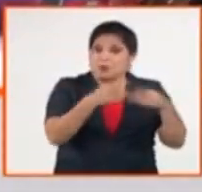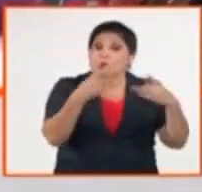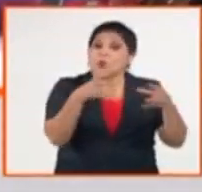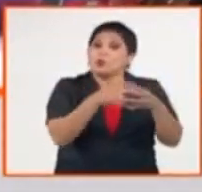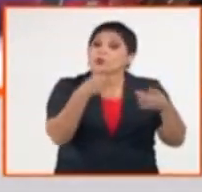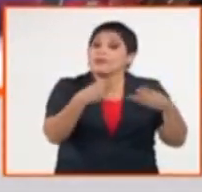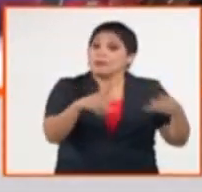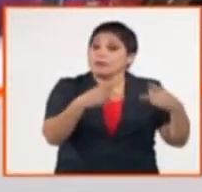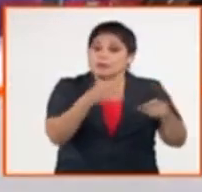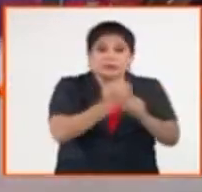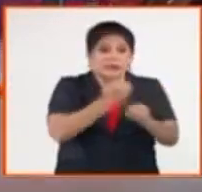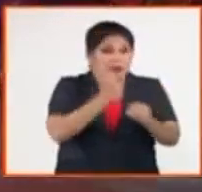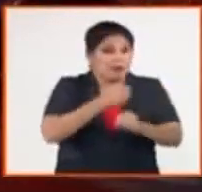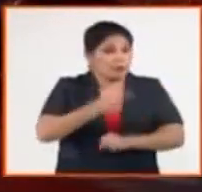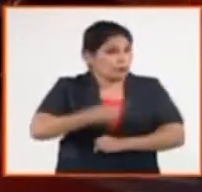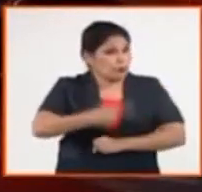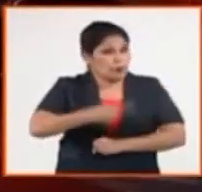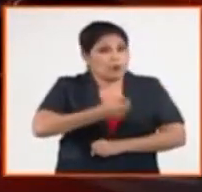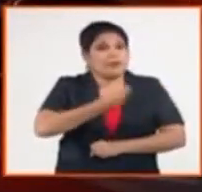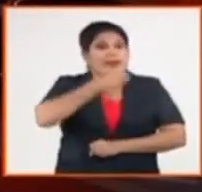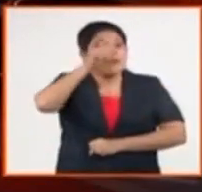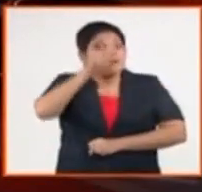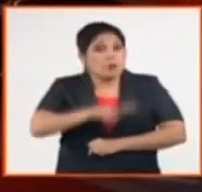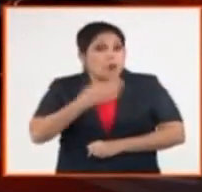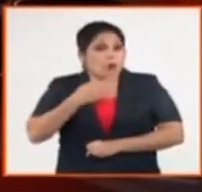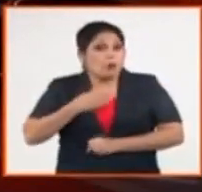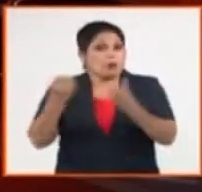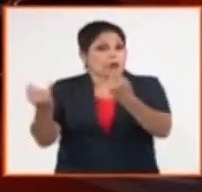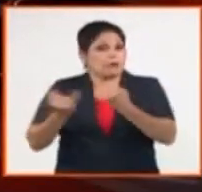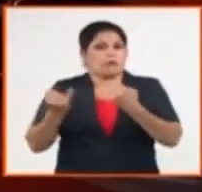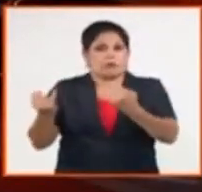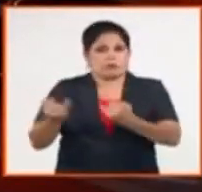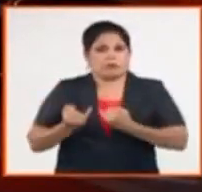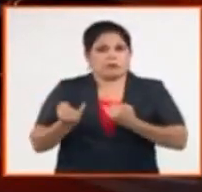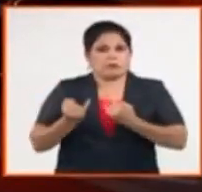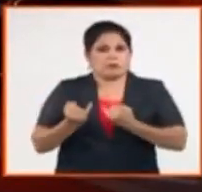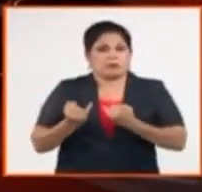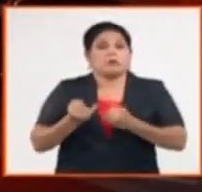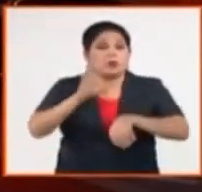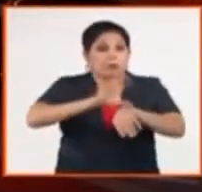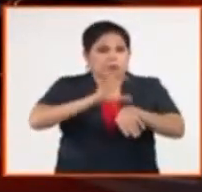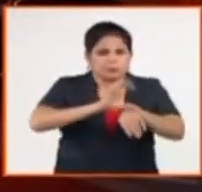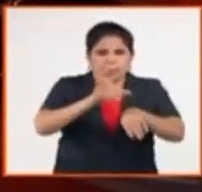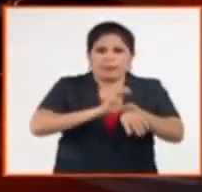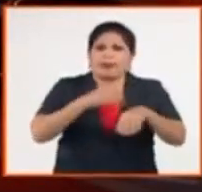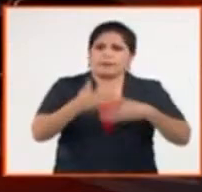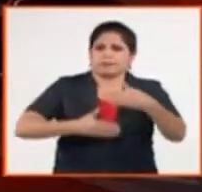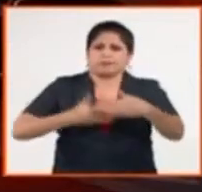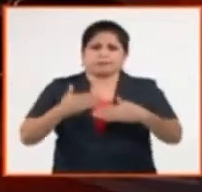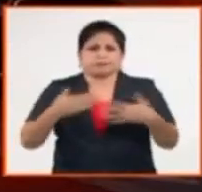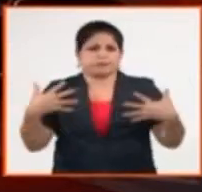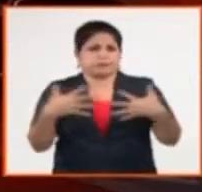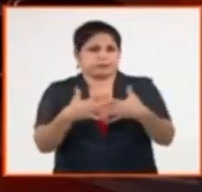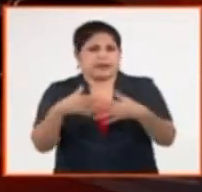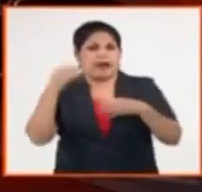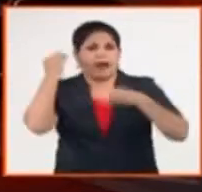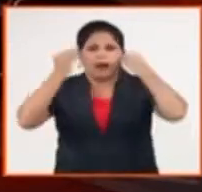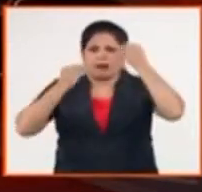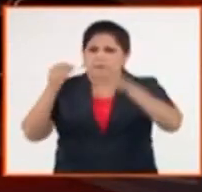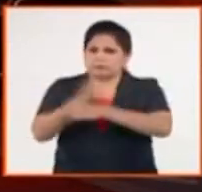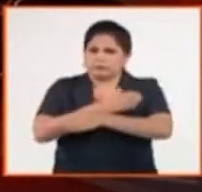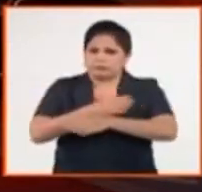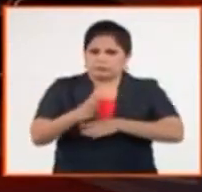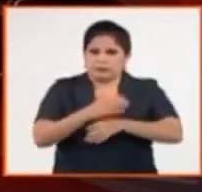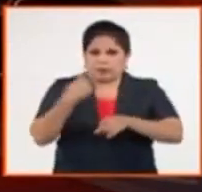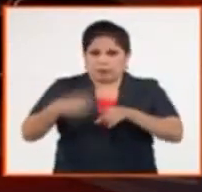trabajando sistemáticamente en evaluar todos los datos que tenemos. Se levanta la información y se están haciendo todos los análisis correspondientes.